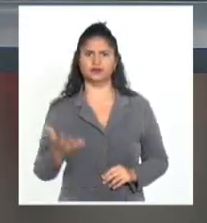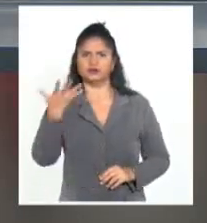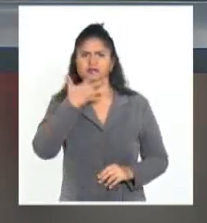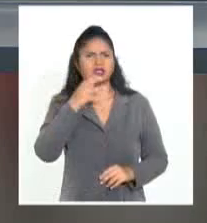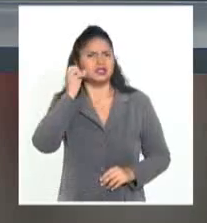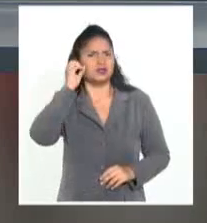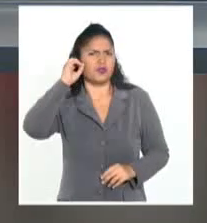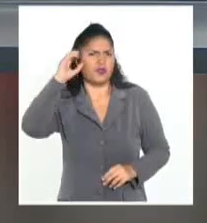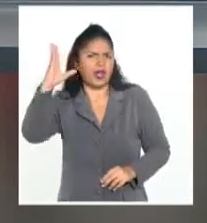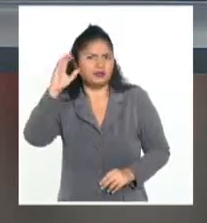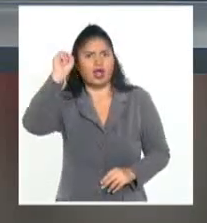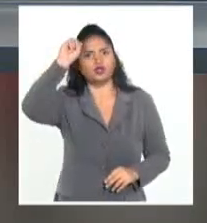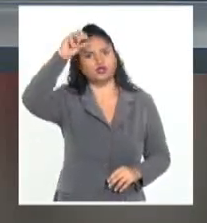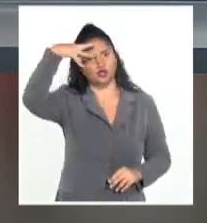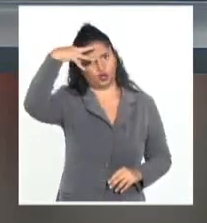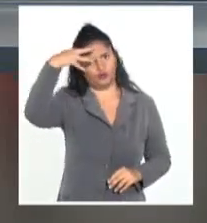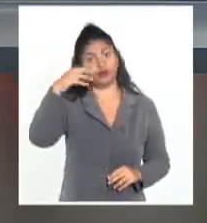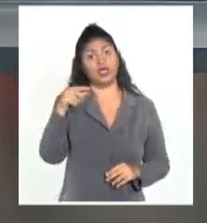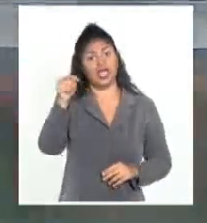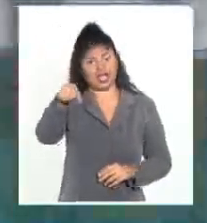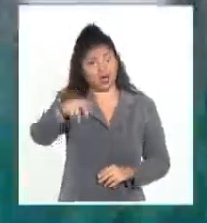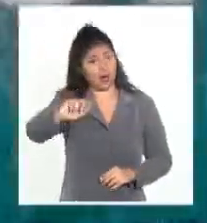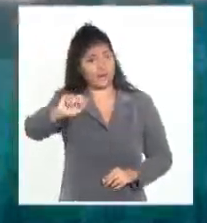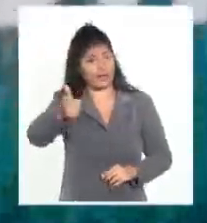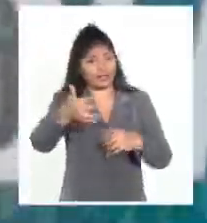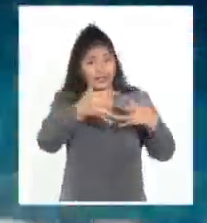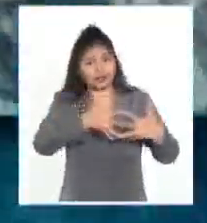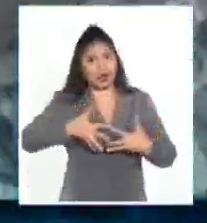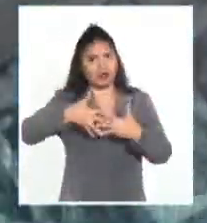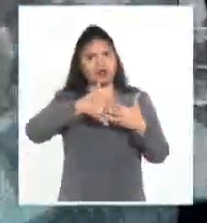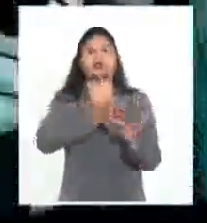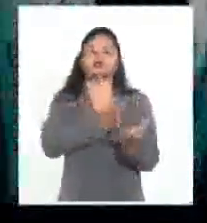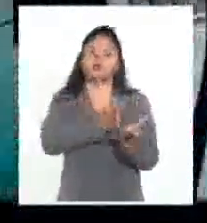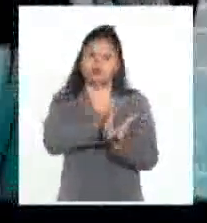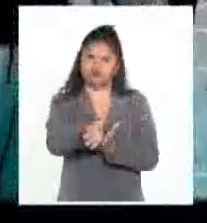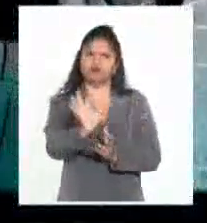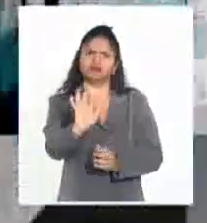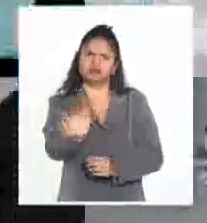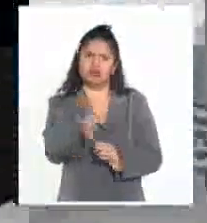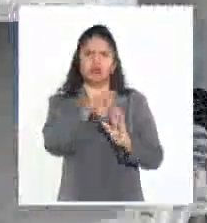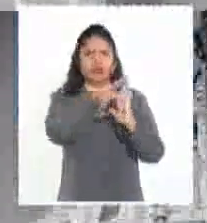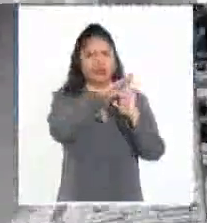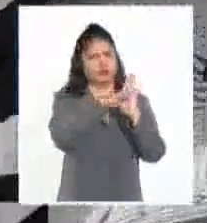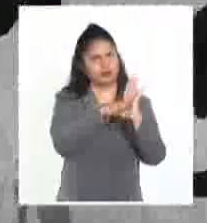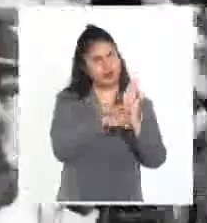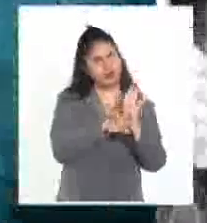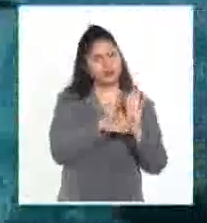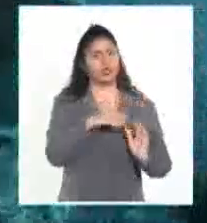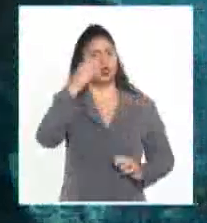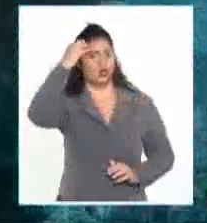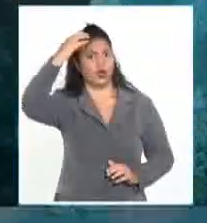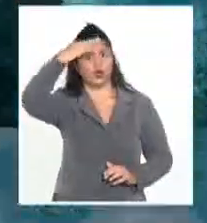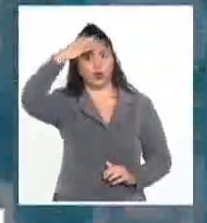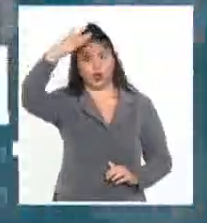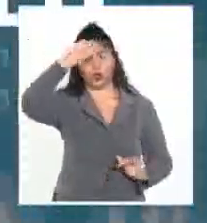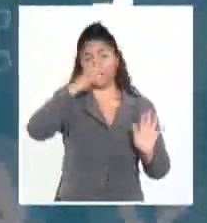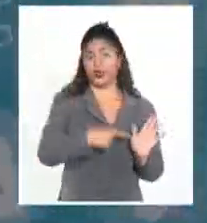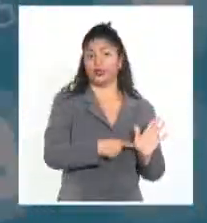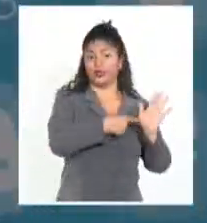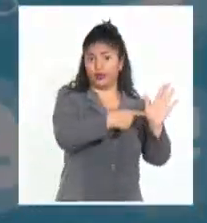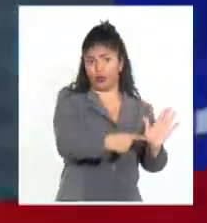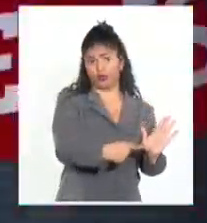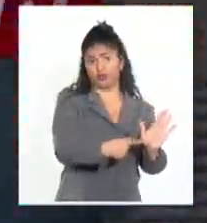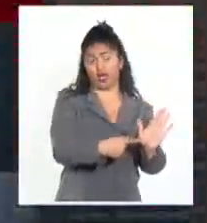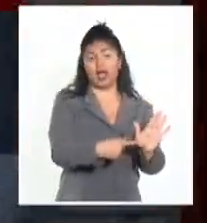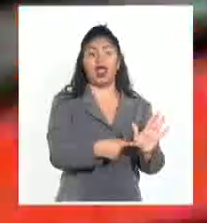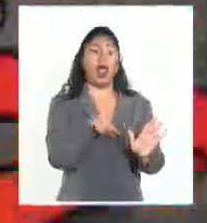las falsedades que revuelven una y otra vez los sitios subversivos desde Estados Unidos, las autoridades cubanas han demostrado que a los detenidos en aquellos